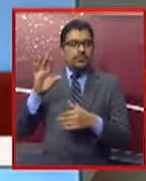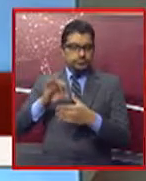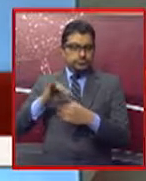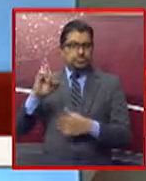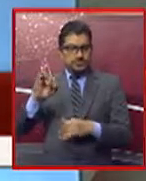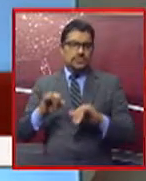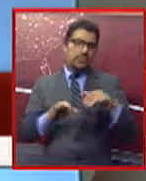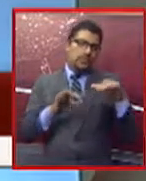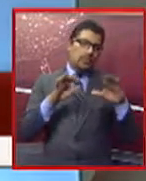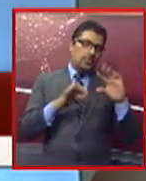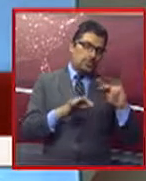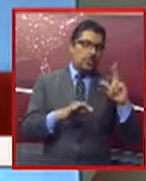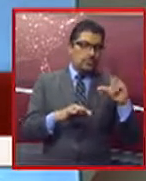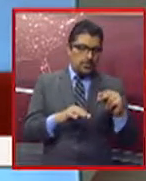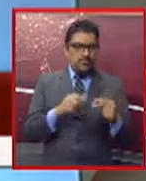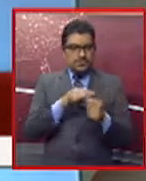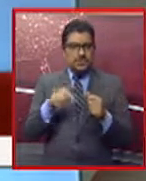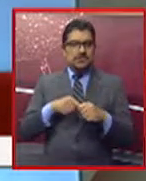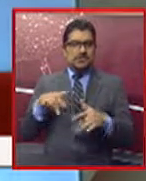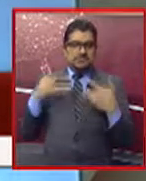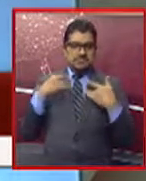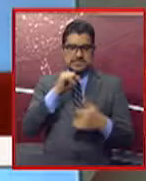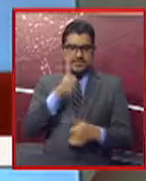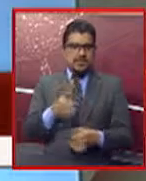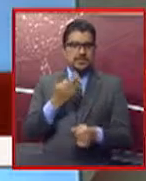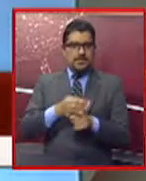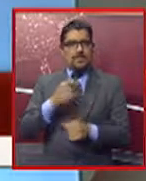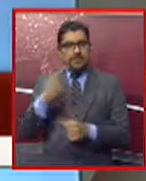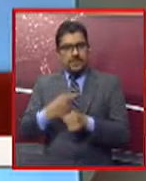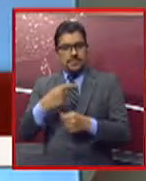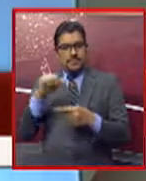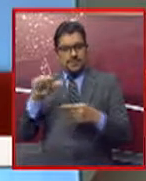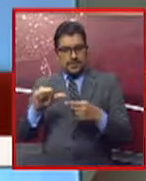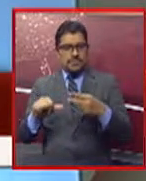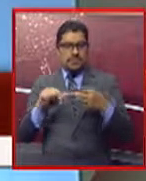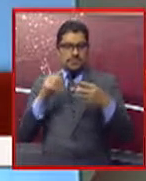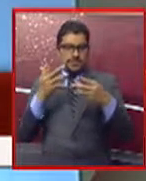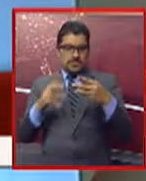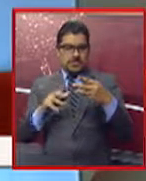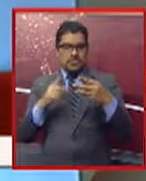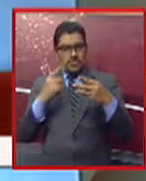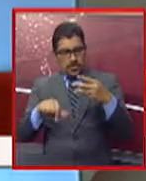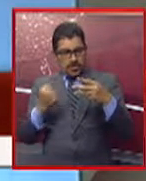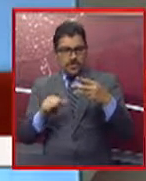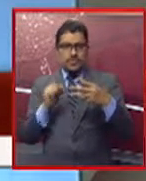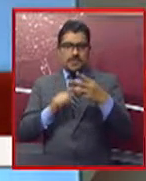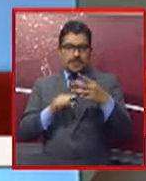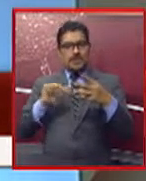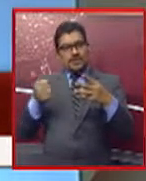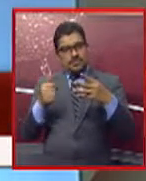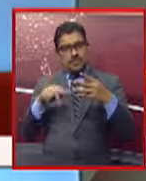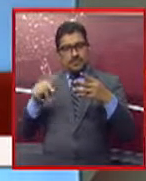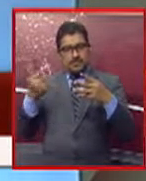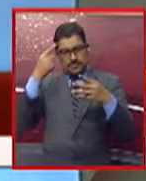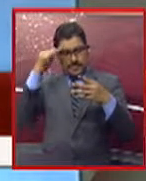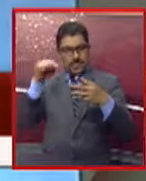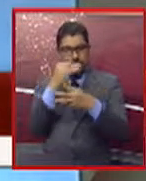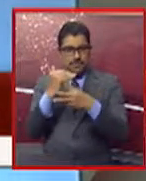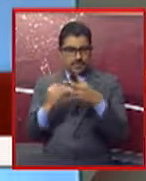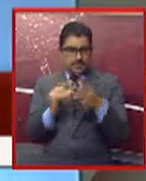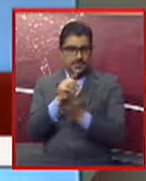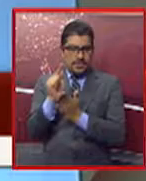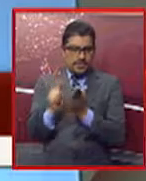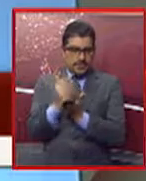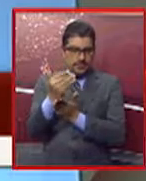ninguna abstención. Los artículos primero, segundo, 16 y 11º, 12º del régimen transitorio en los términos del